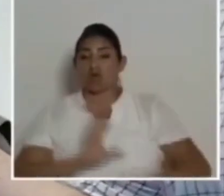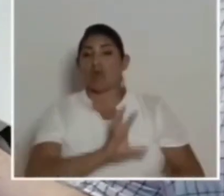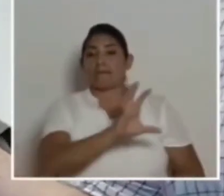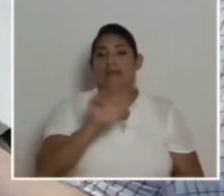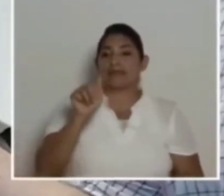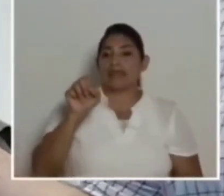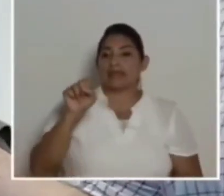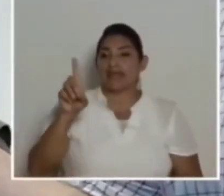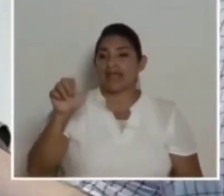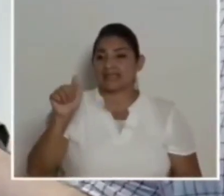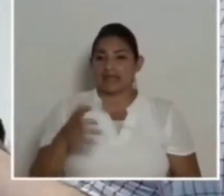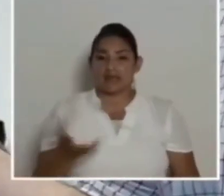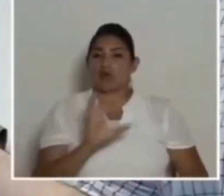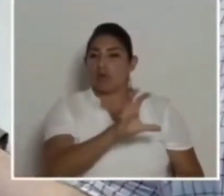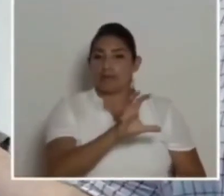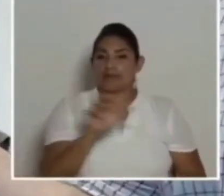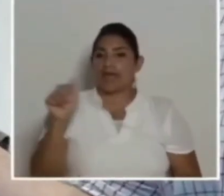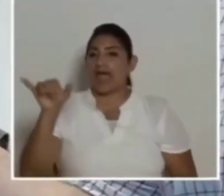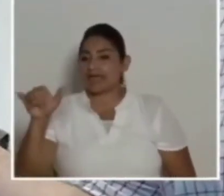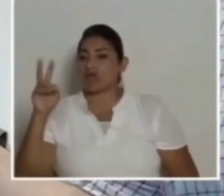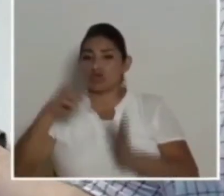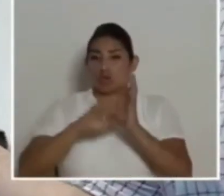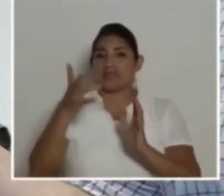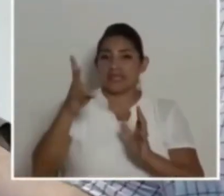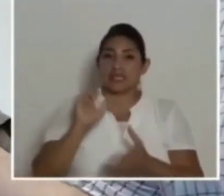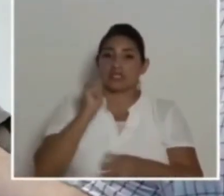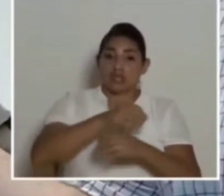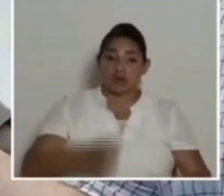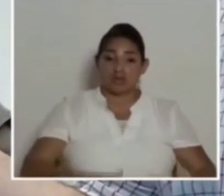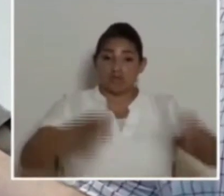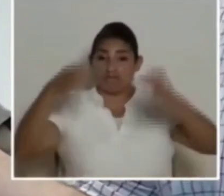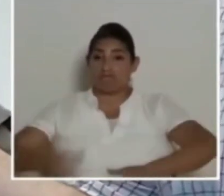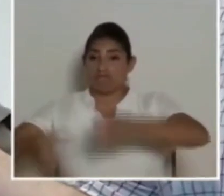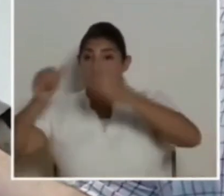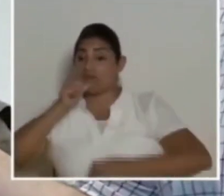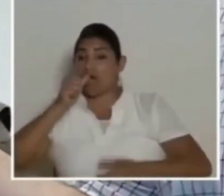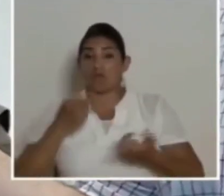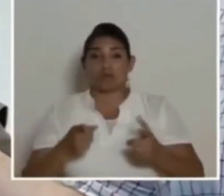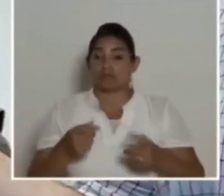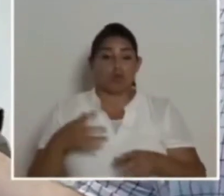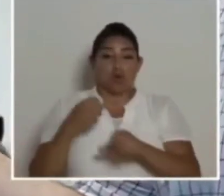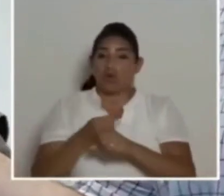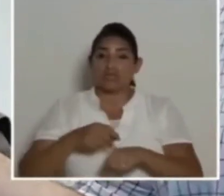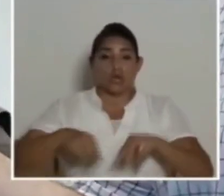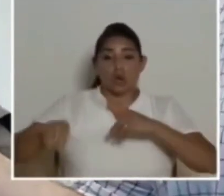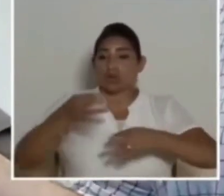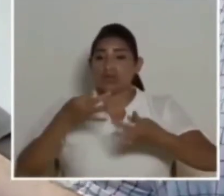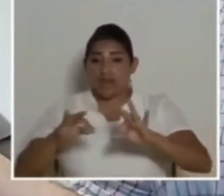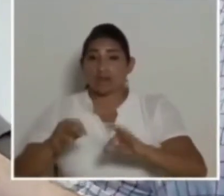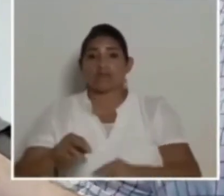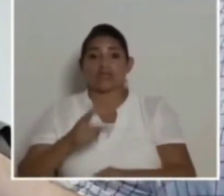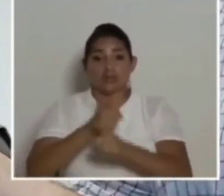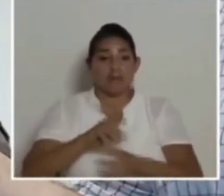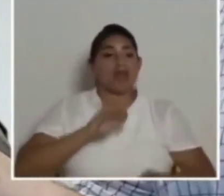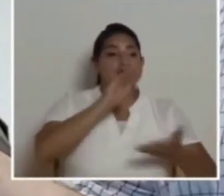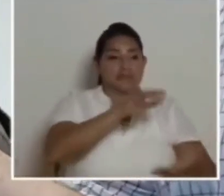SADA ni del AIA. En el 2017 que se instalaron esos tanques, pues no hicieron las gestiones correspondientes para